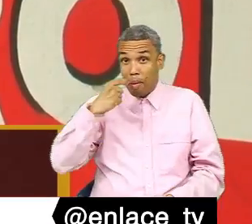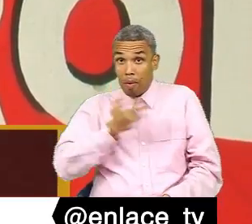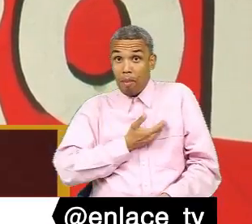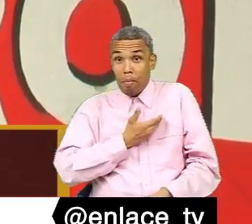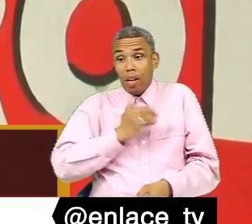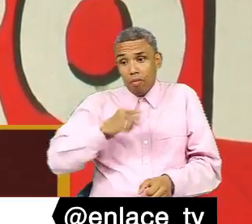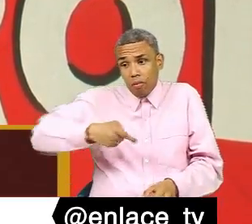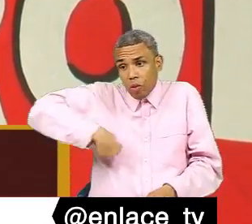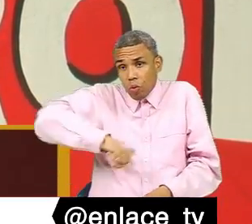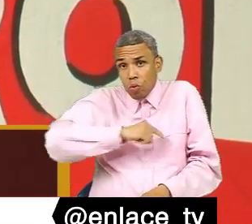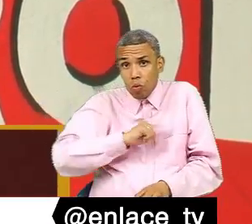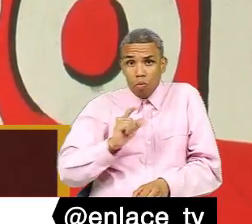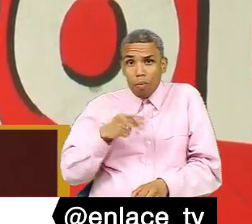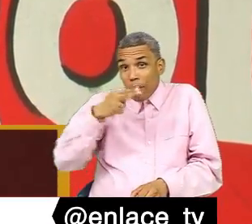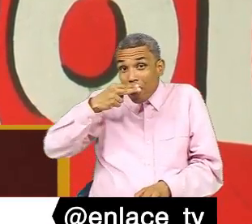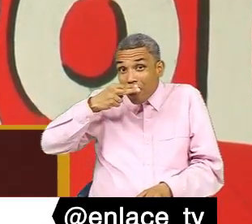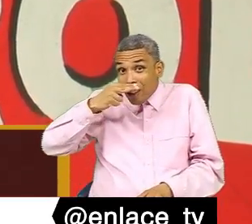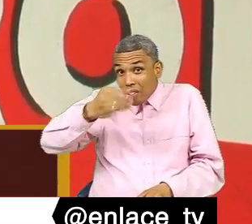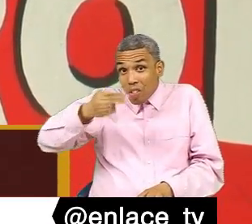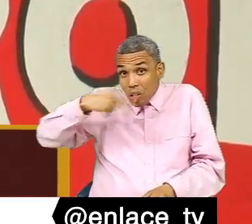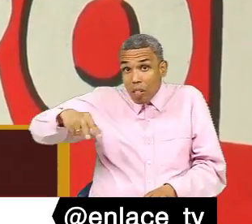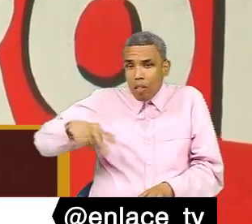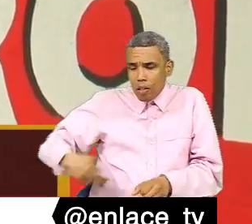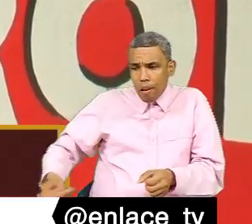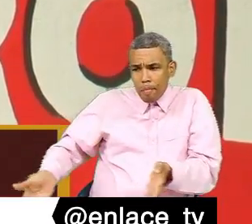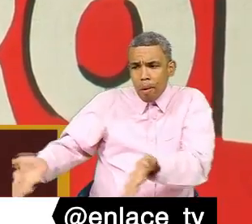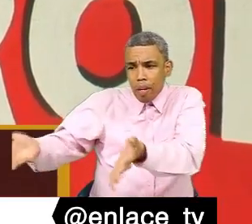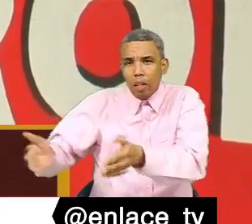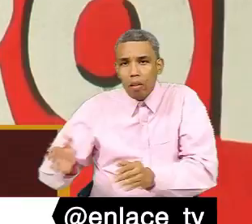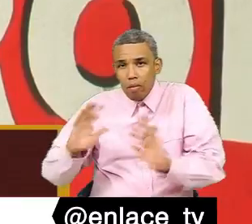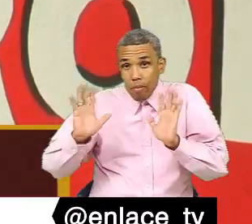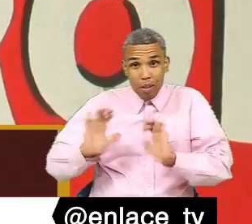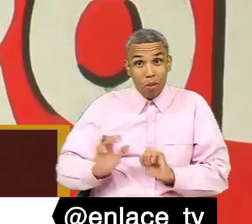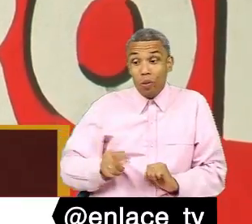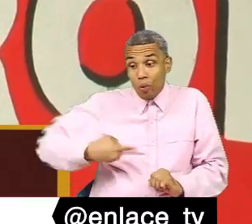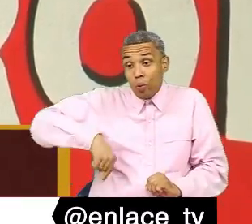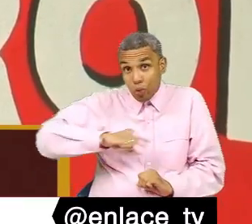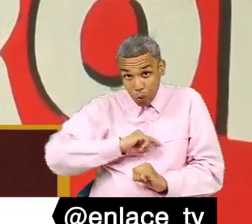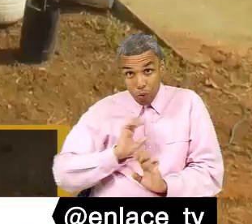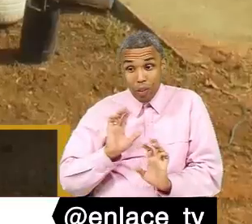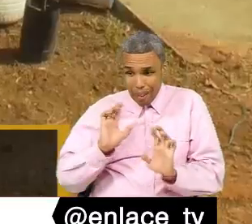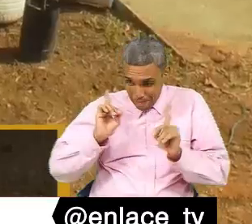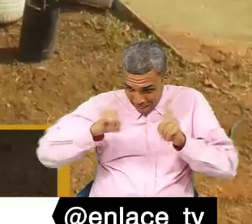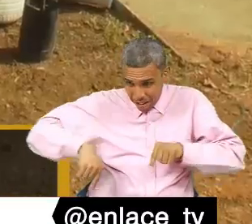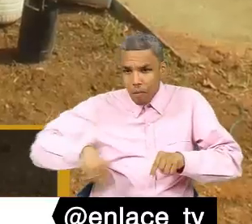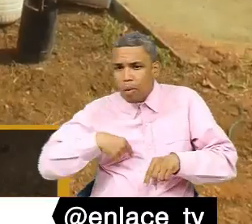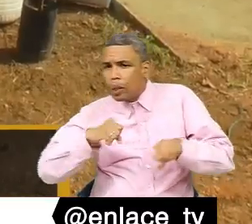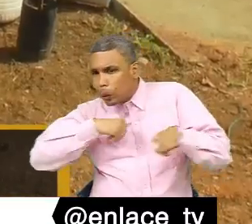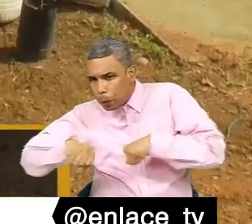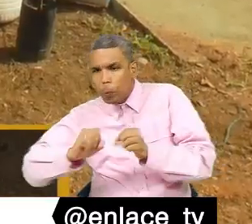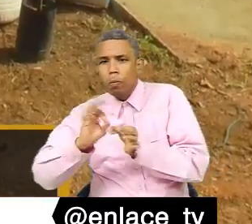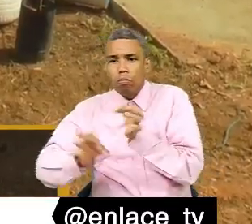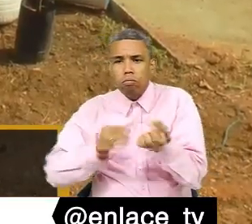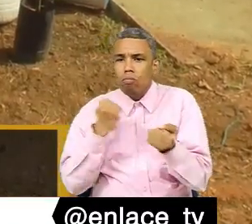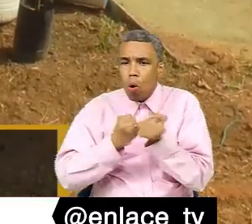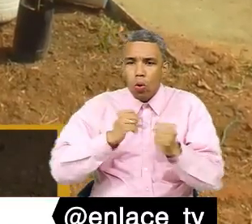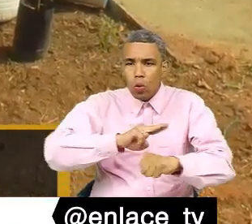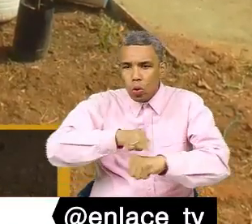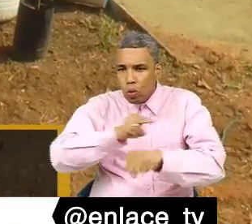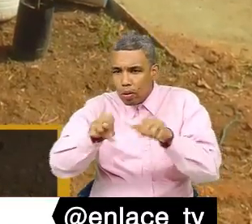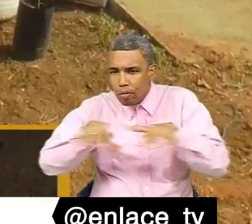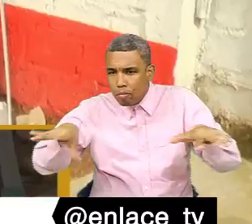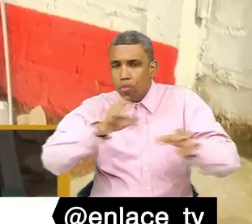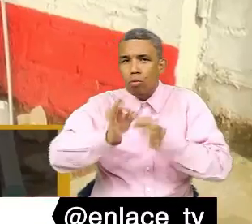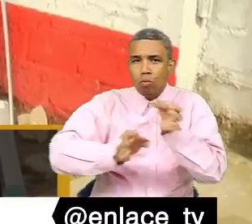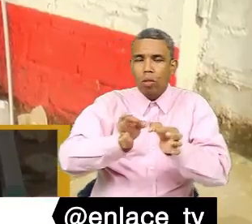que tenemos que poner el granito de arena en nuestros hijos para la conservación de nuestro medio ambiente. Es la segunda jornada de este tipo que cumple el